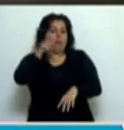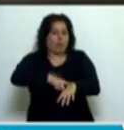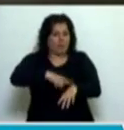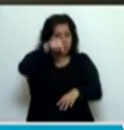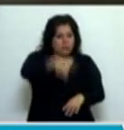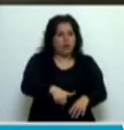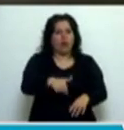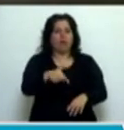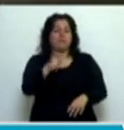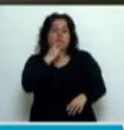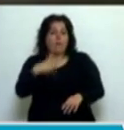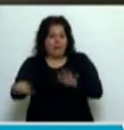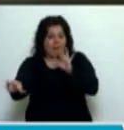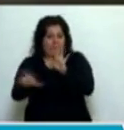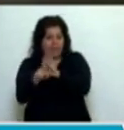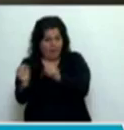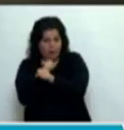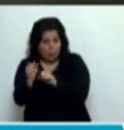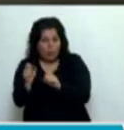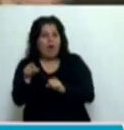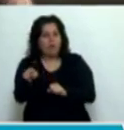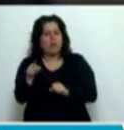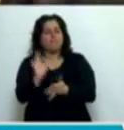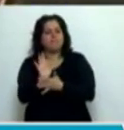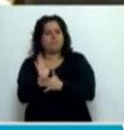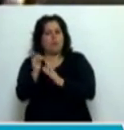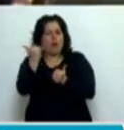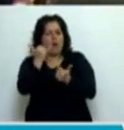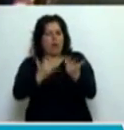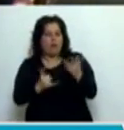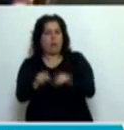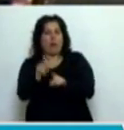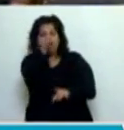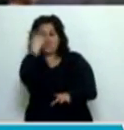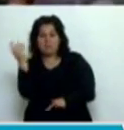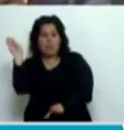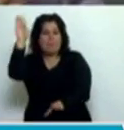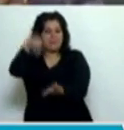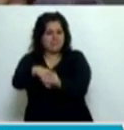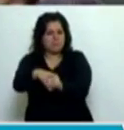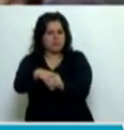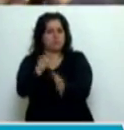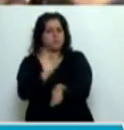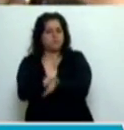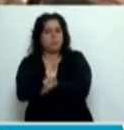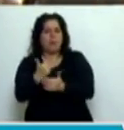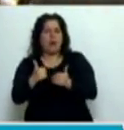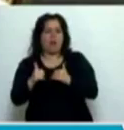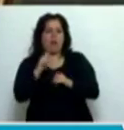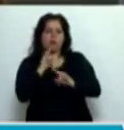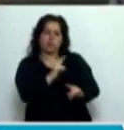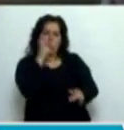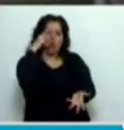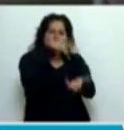con esta ley, de ser aprobada, es consolidar esa participación del Estado y someterla a discusión